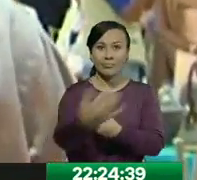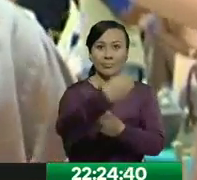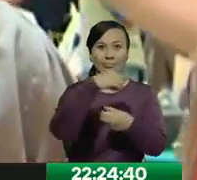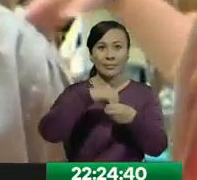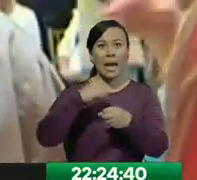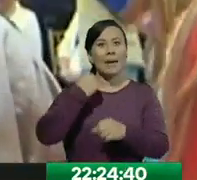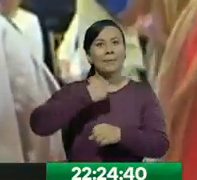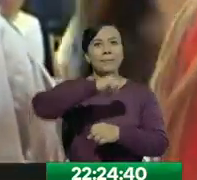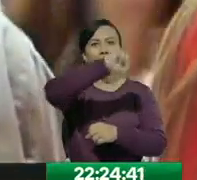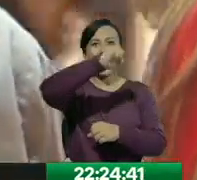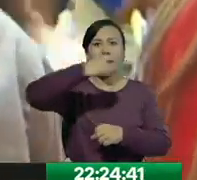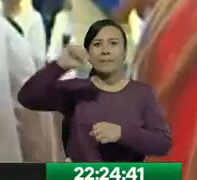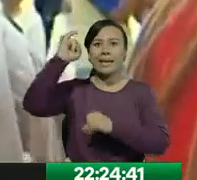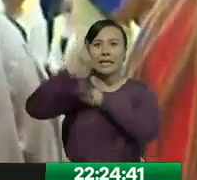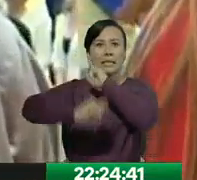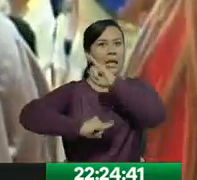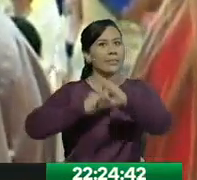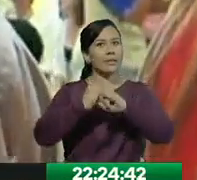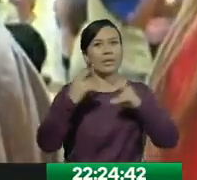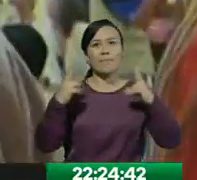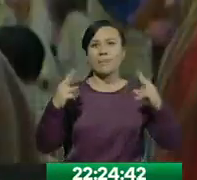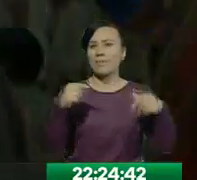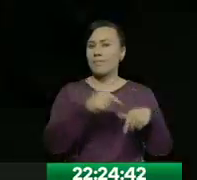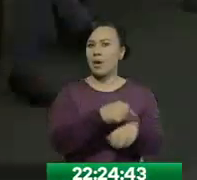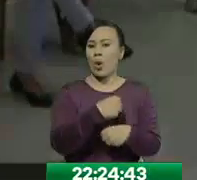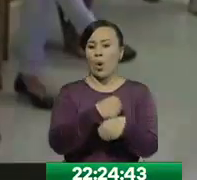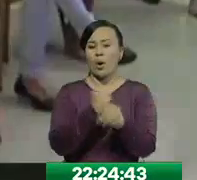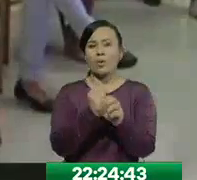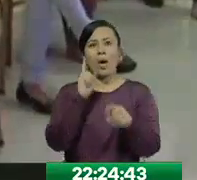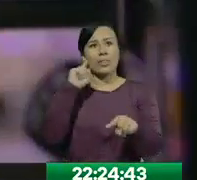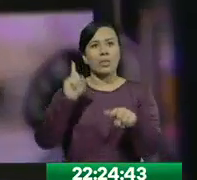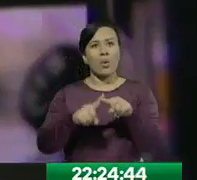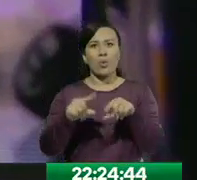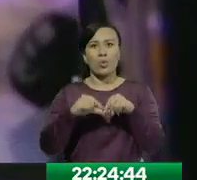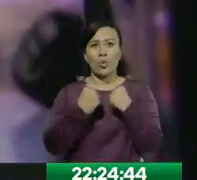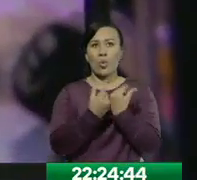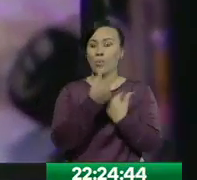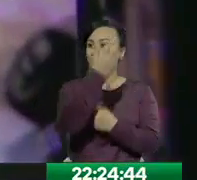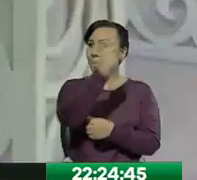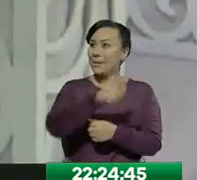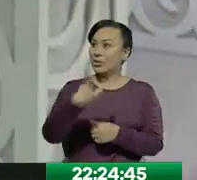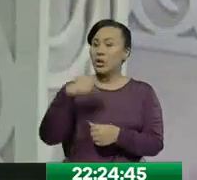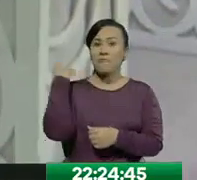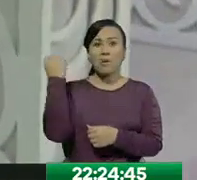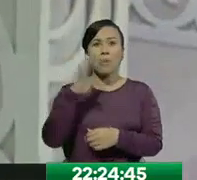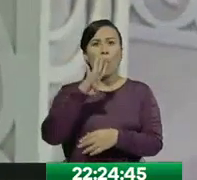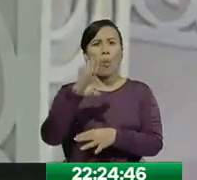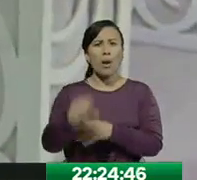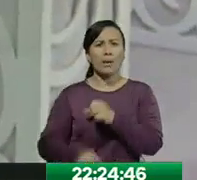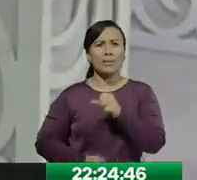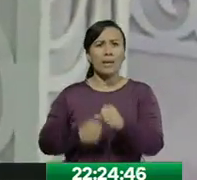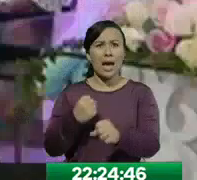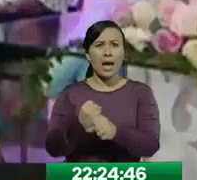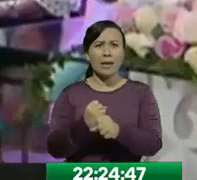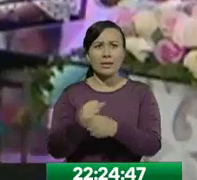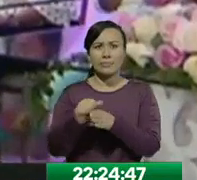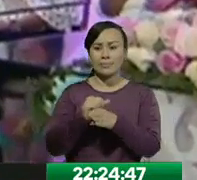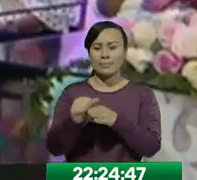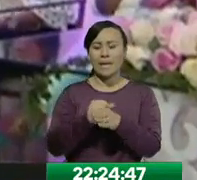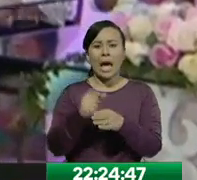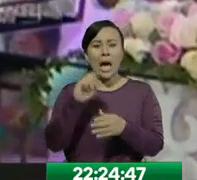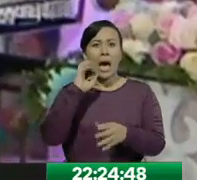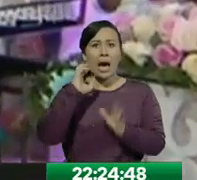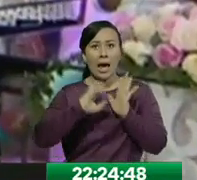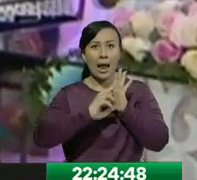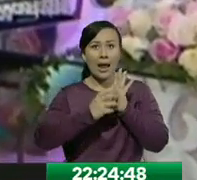gira internacional con esta misma obra y con otra con bandas de pueblo hoy este grupo de artistas con más de 40 años de trayectoria en radio